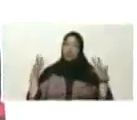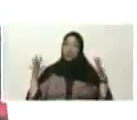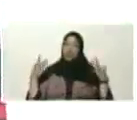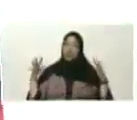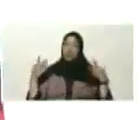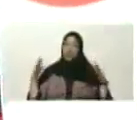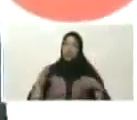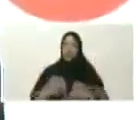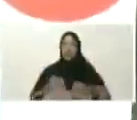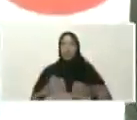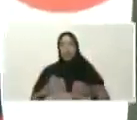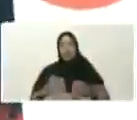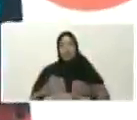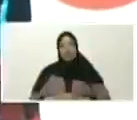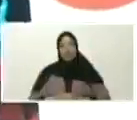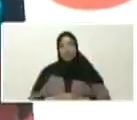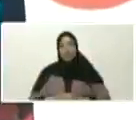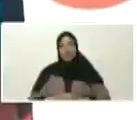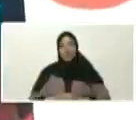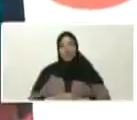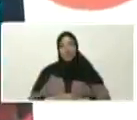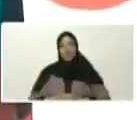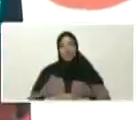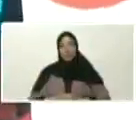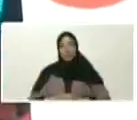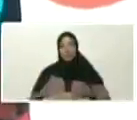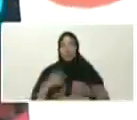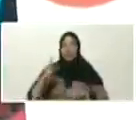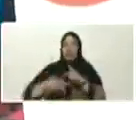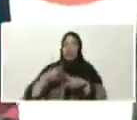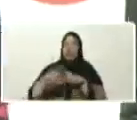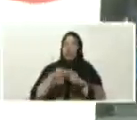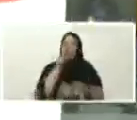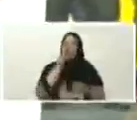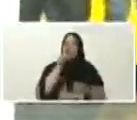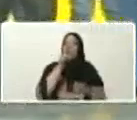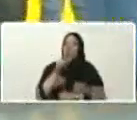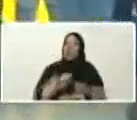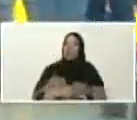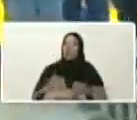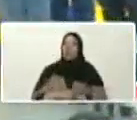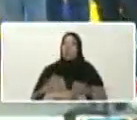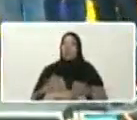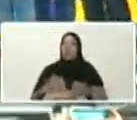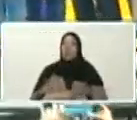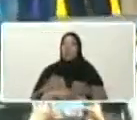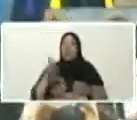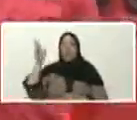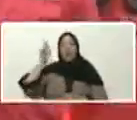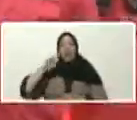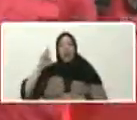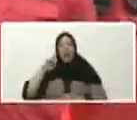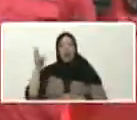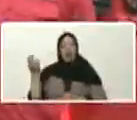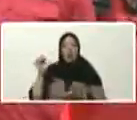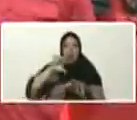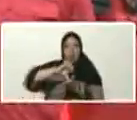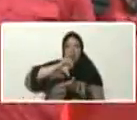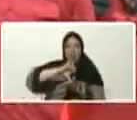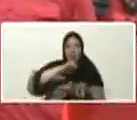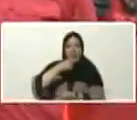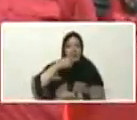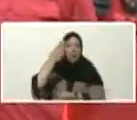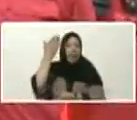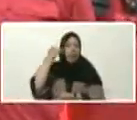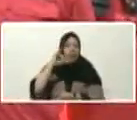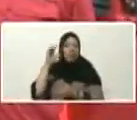O antes, al producirse la noticia, como dice Radio Capital. Bueno,